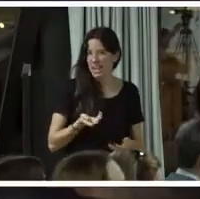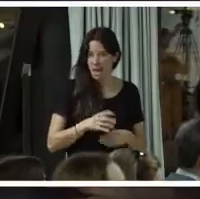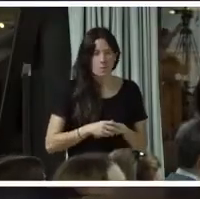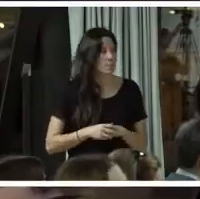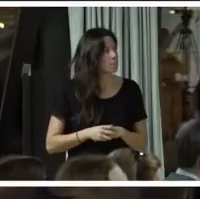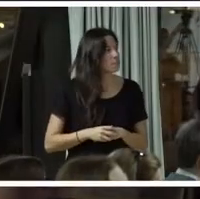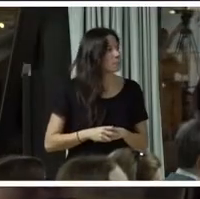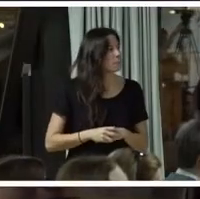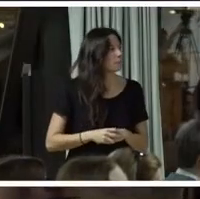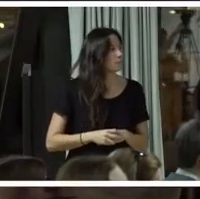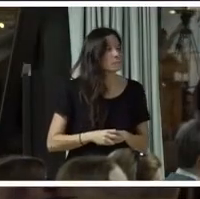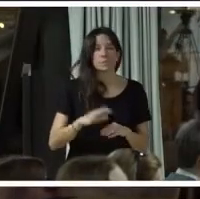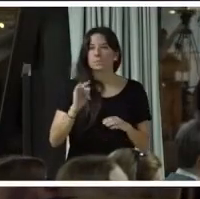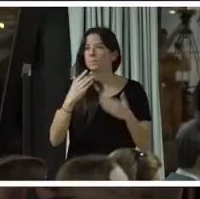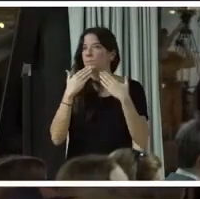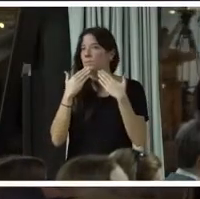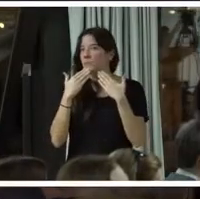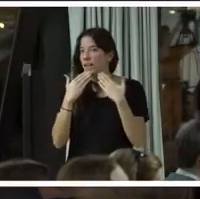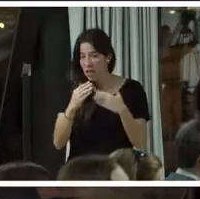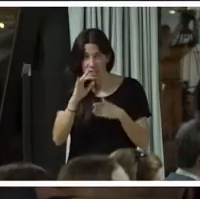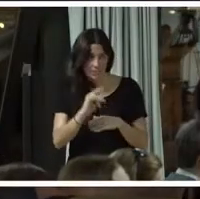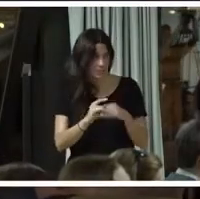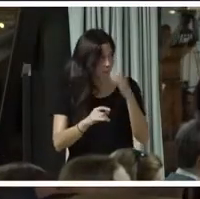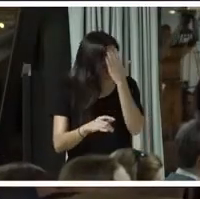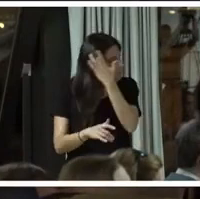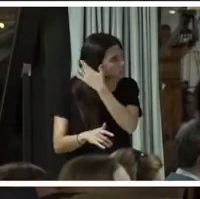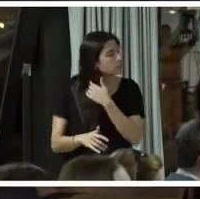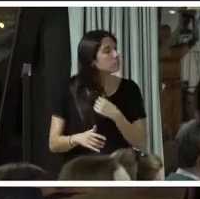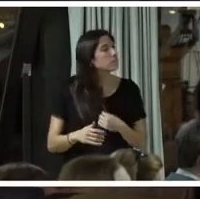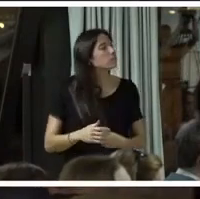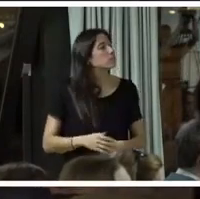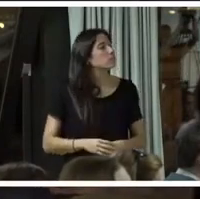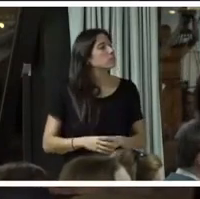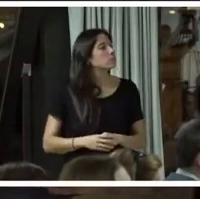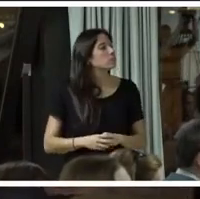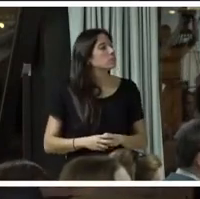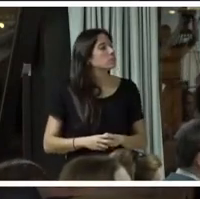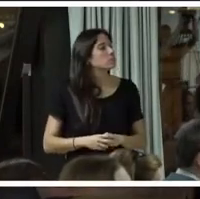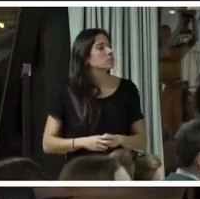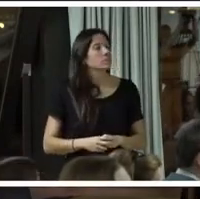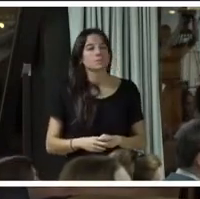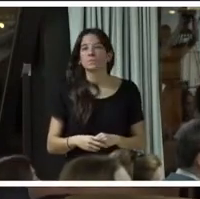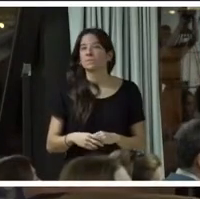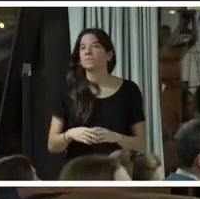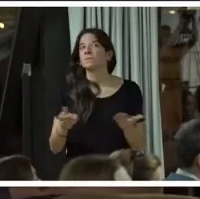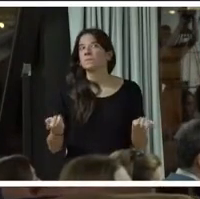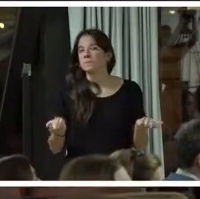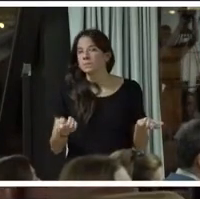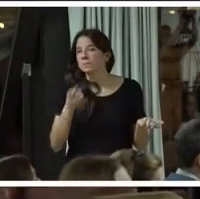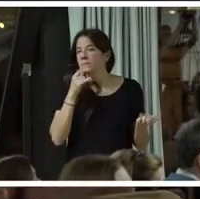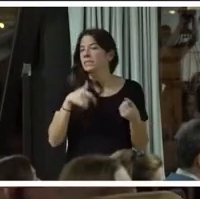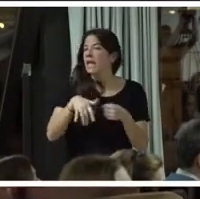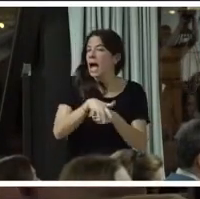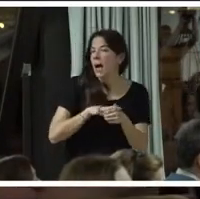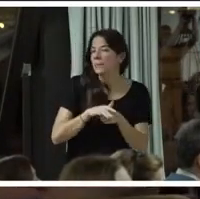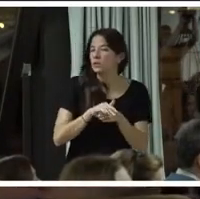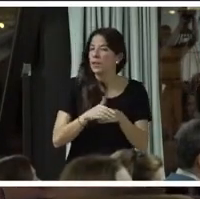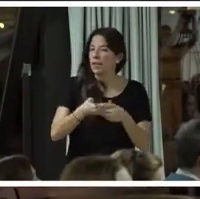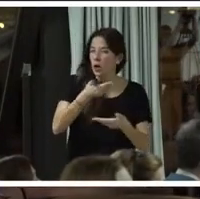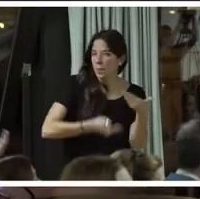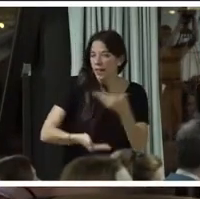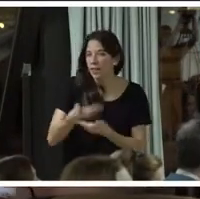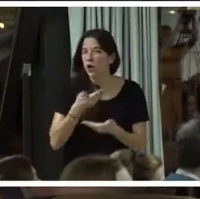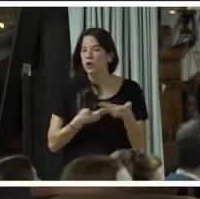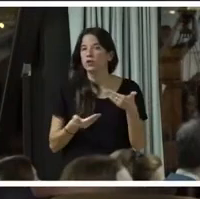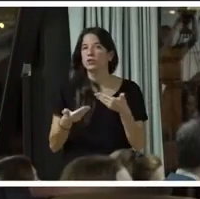Palestina Sí gracias em Qué necesitamos o qué se necesita en el ámbito de la cooperación